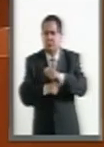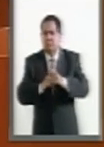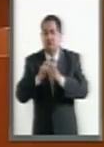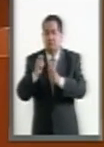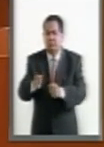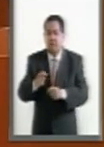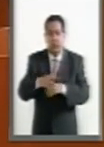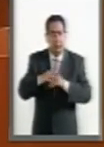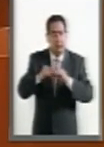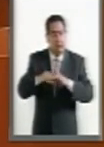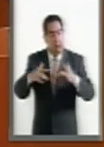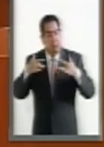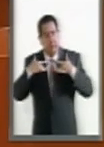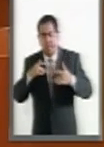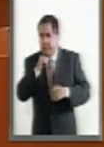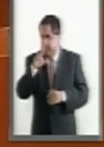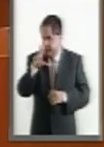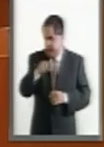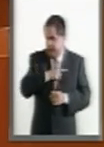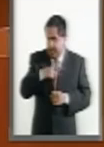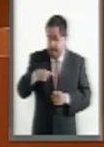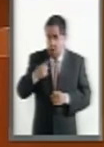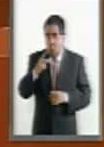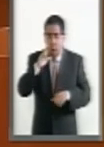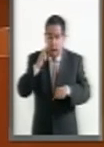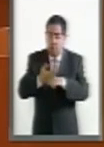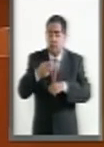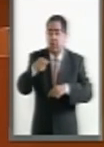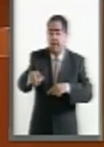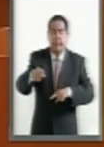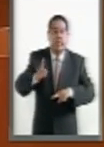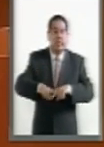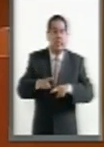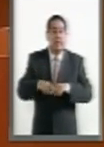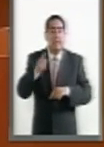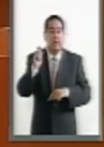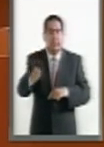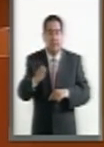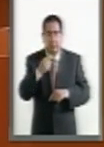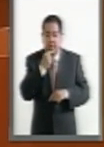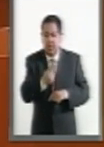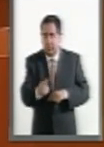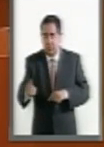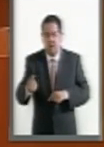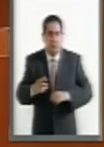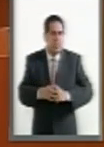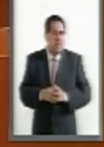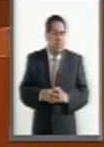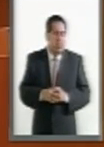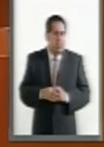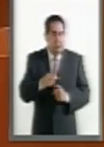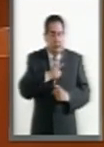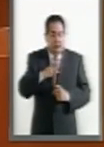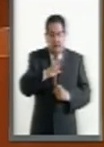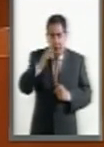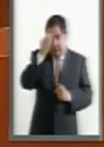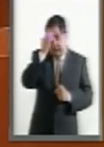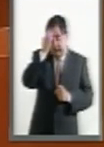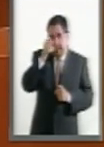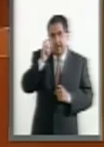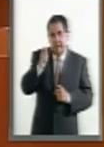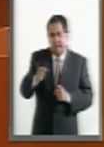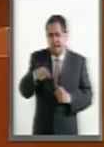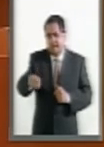manos y únicamente señalar como responsable al personal que atendió al menor fallecido. Debe reconocer que